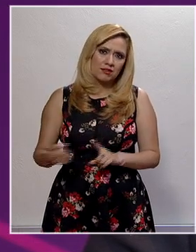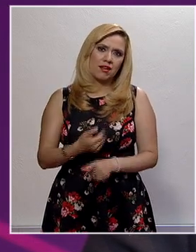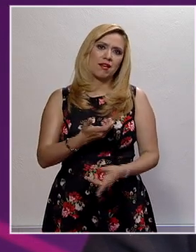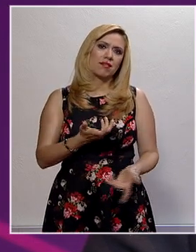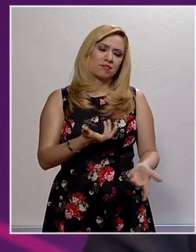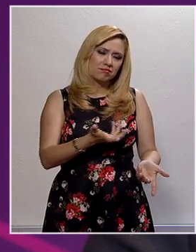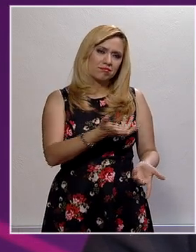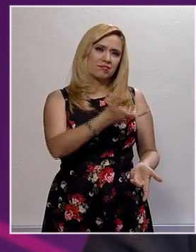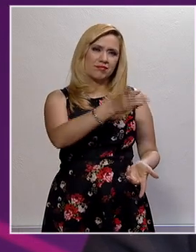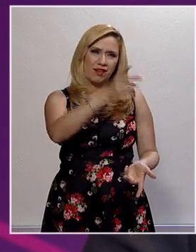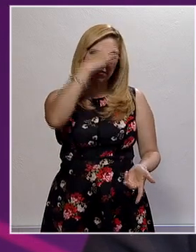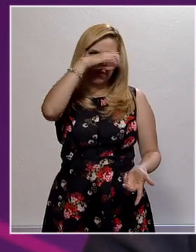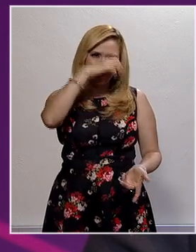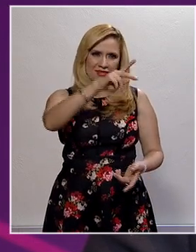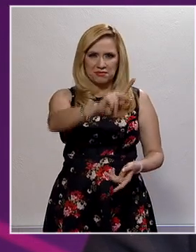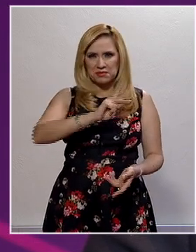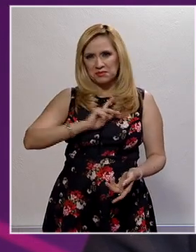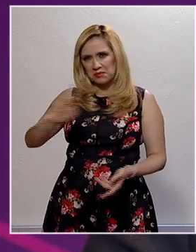compartidas, digamos, ¿no?